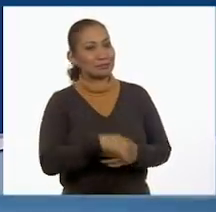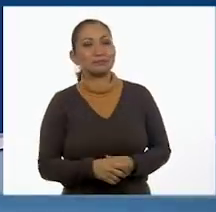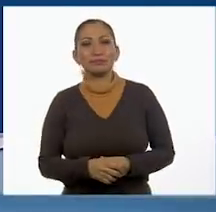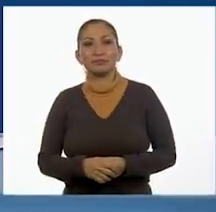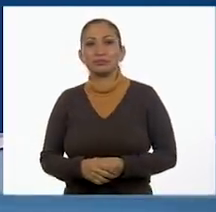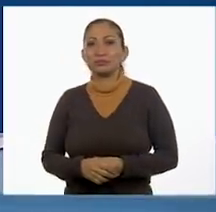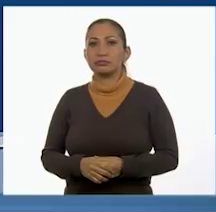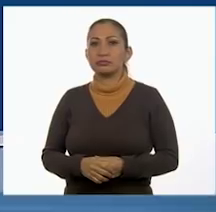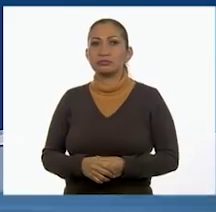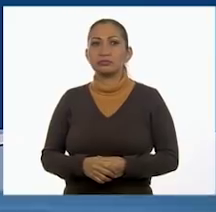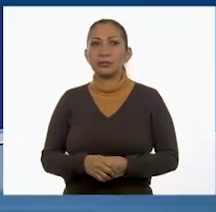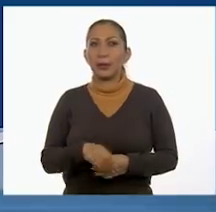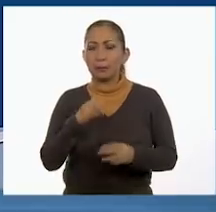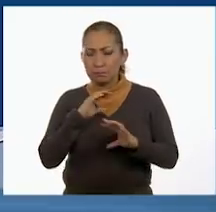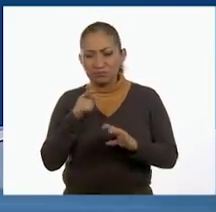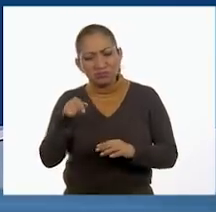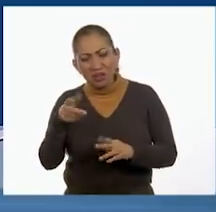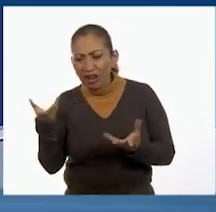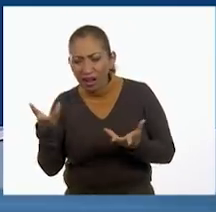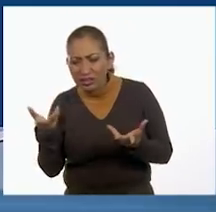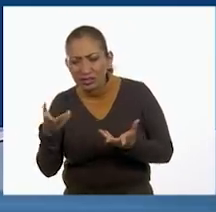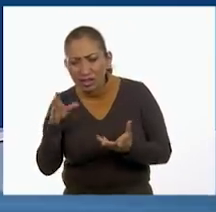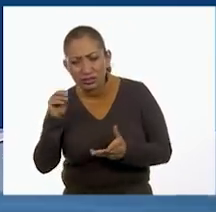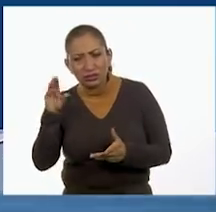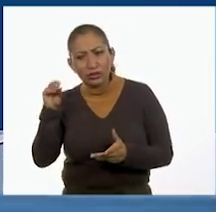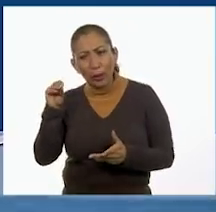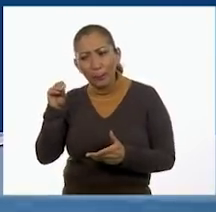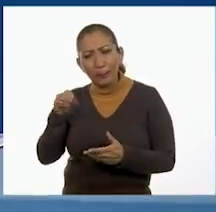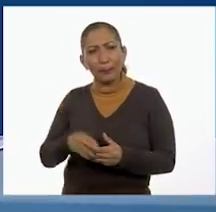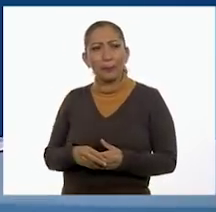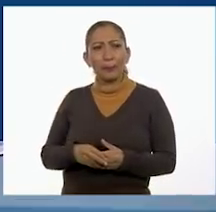Ton, ¿qué haces?